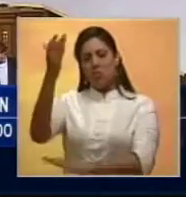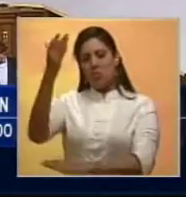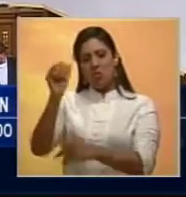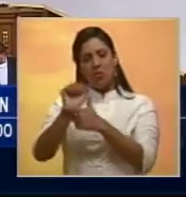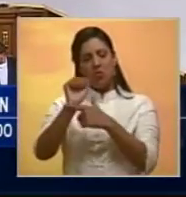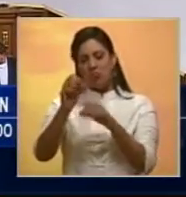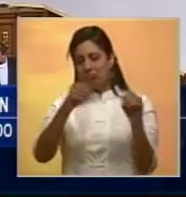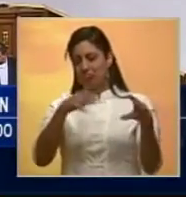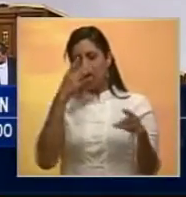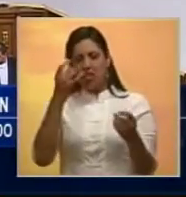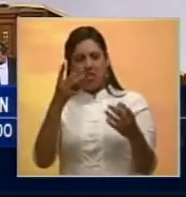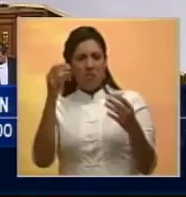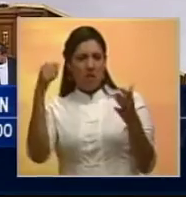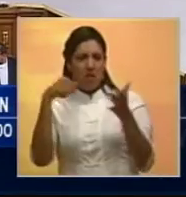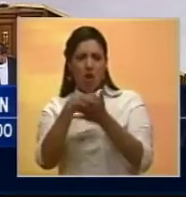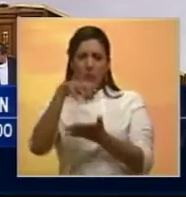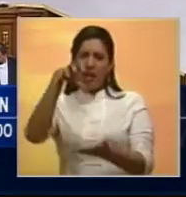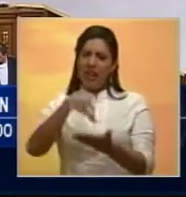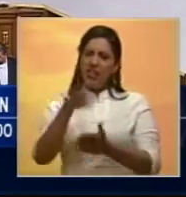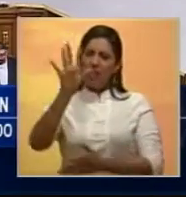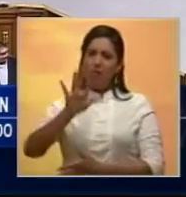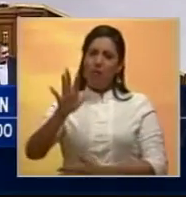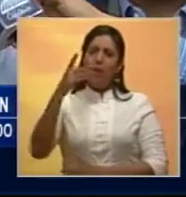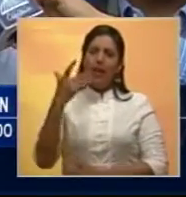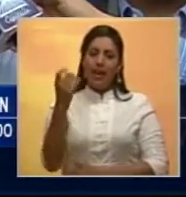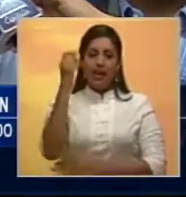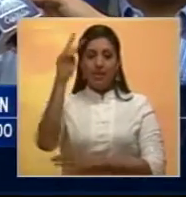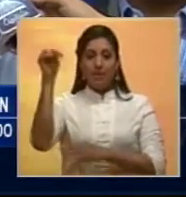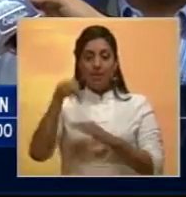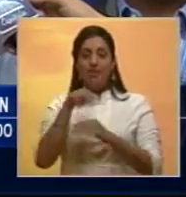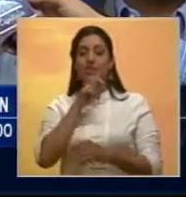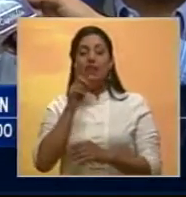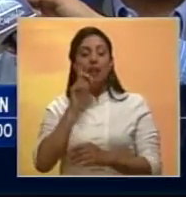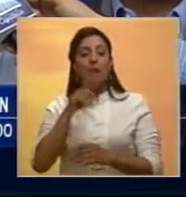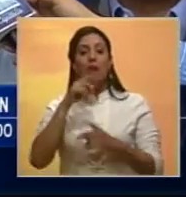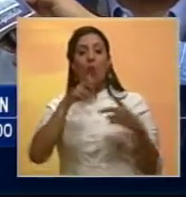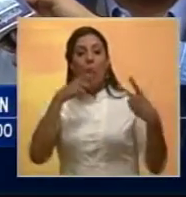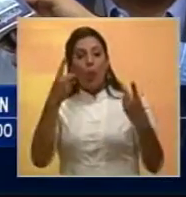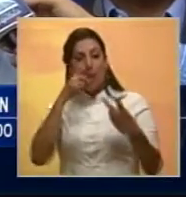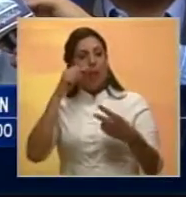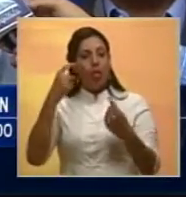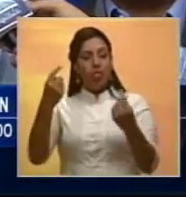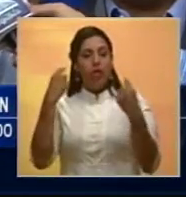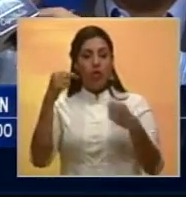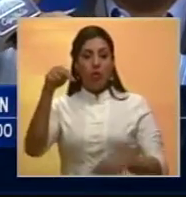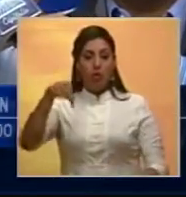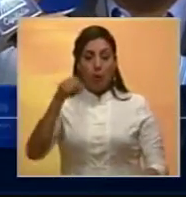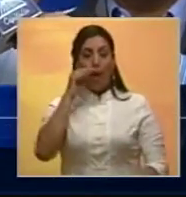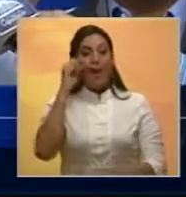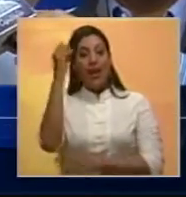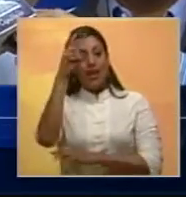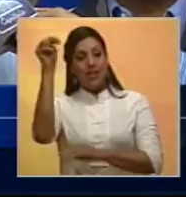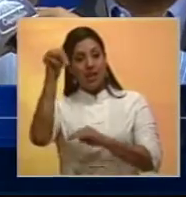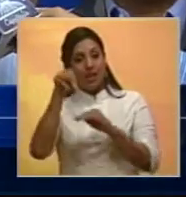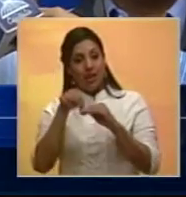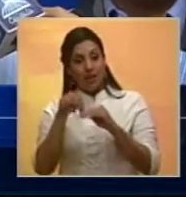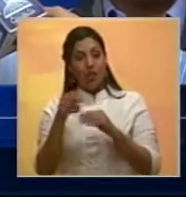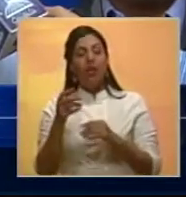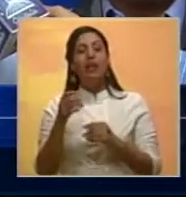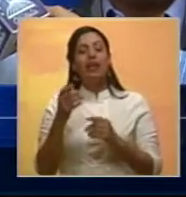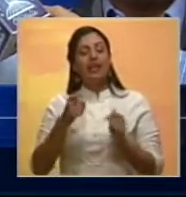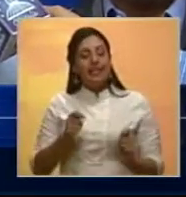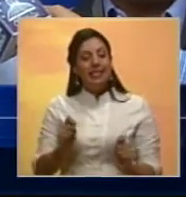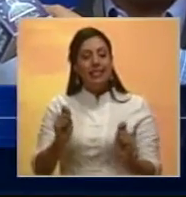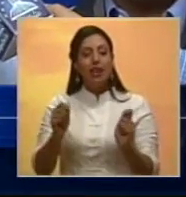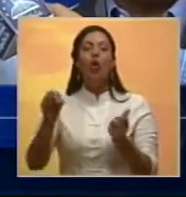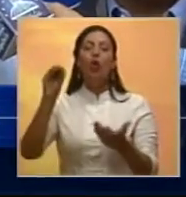tal acuerdo significaría un golpe de Estado y que la Asamblea Nacional entraría en un nuevo desacato. Hoy en la Asamblea Nacional se